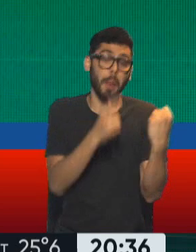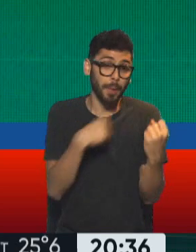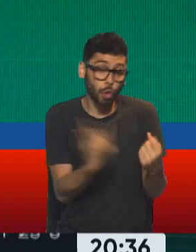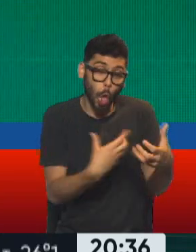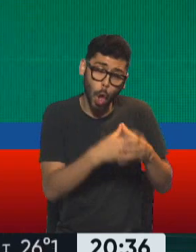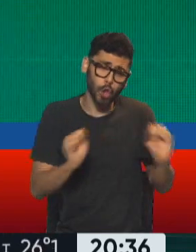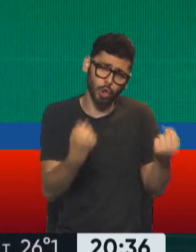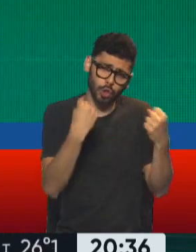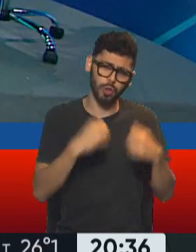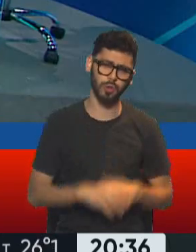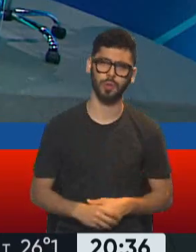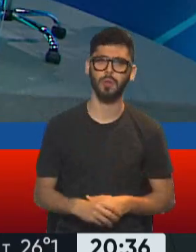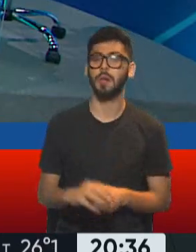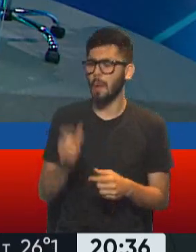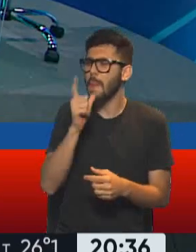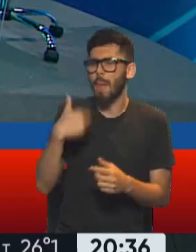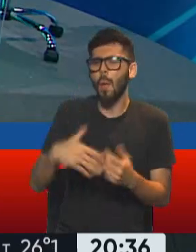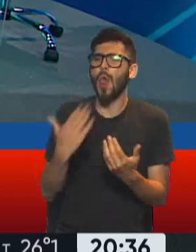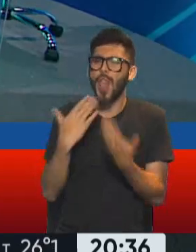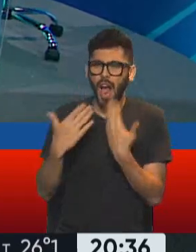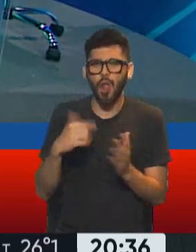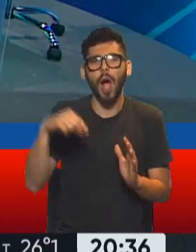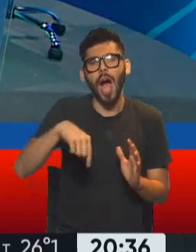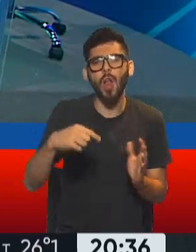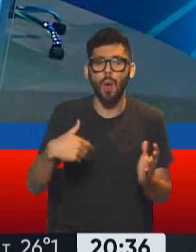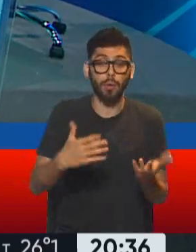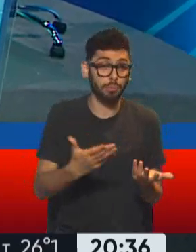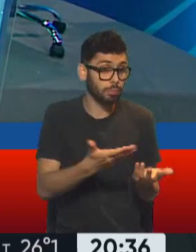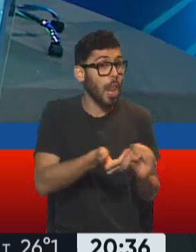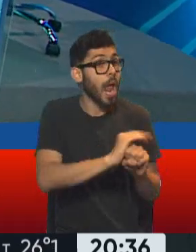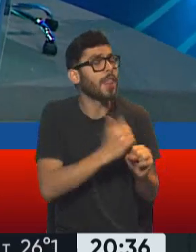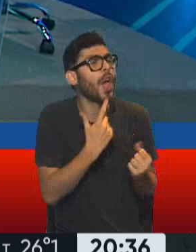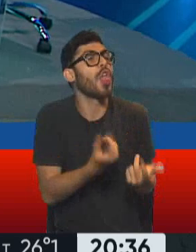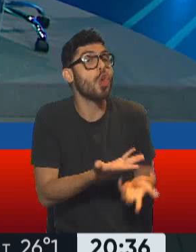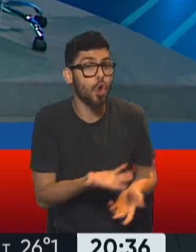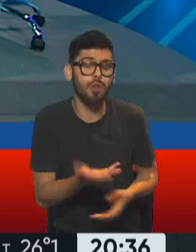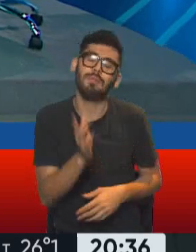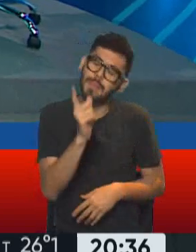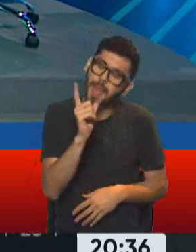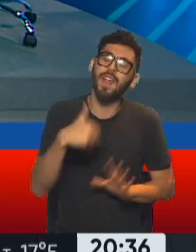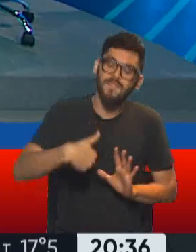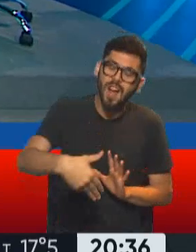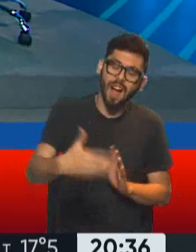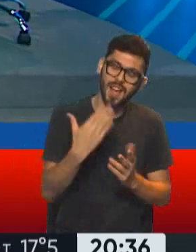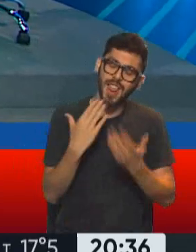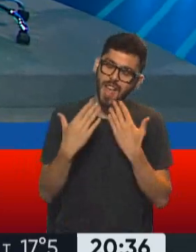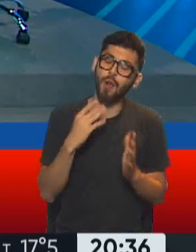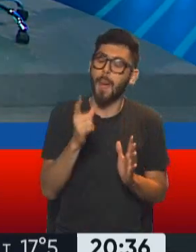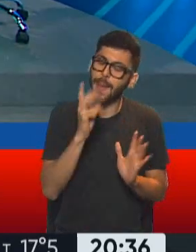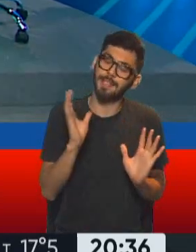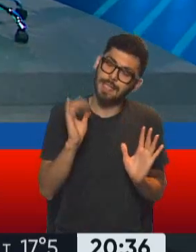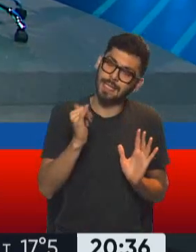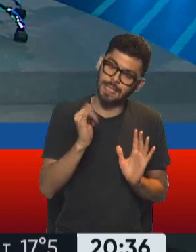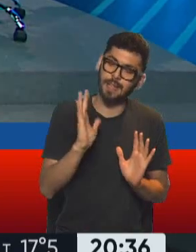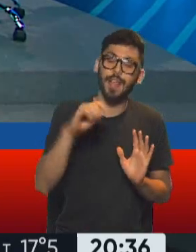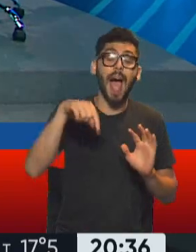a haber diálogo yo creo que estas son las cintas que dijo las redes terrestres yo creo que sí va a haber creo que estas